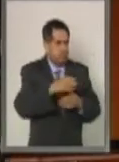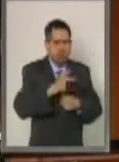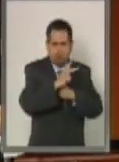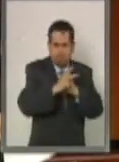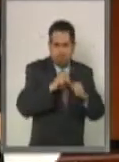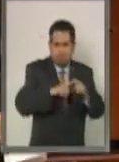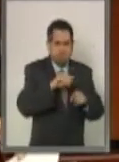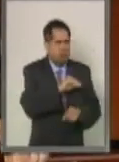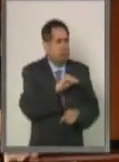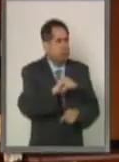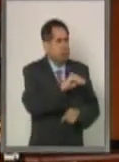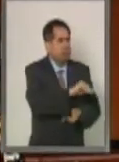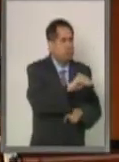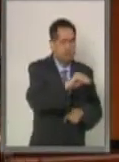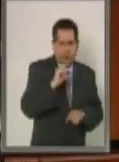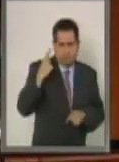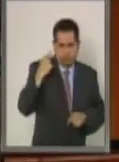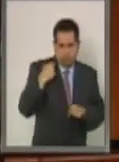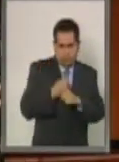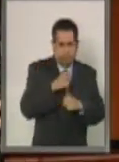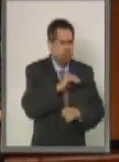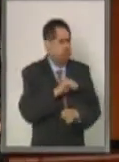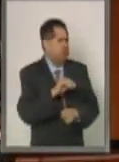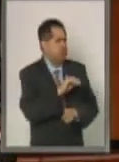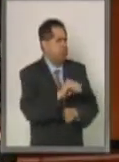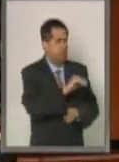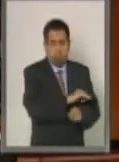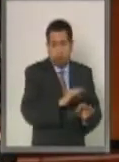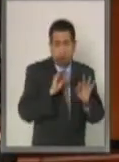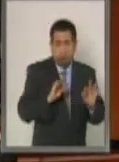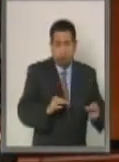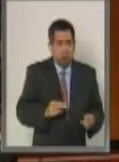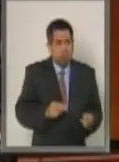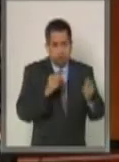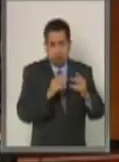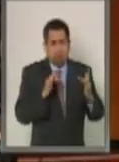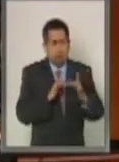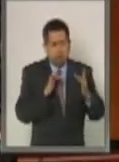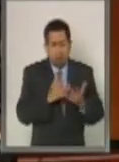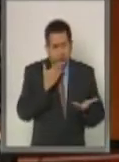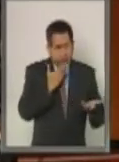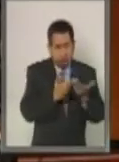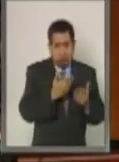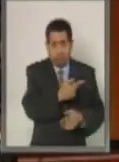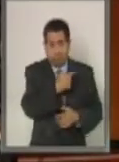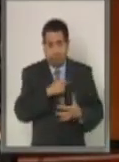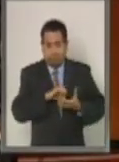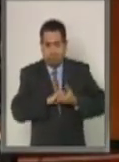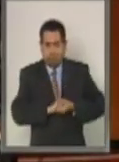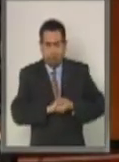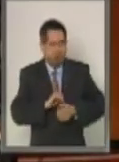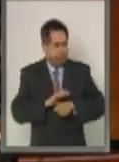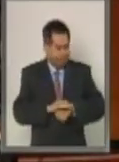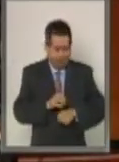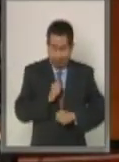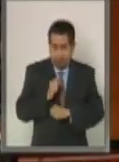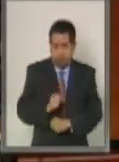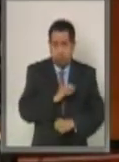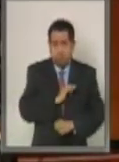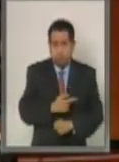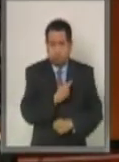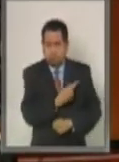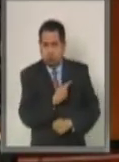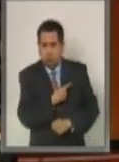el año pasado. En dicha ocasión, se robusteció el marco jurídico entre